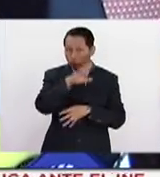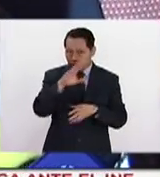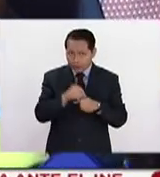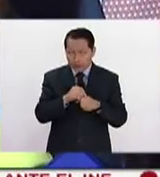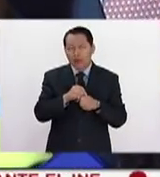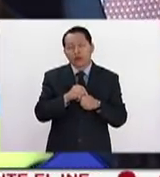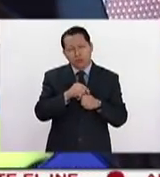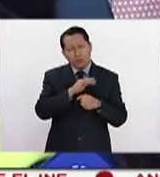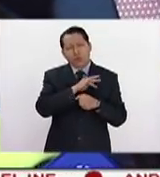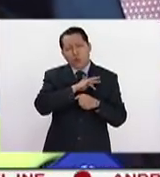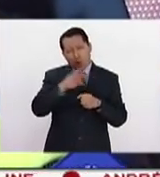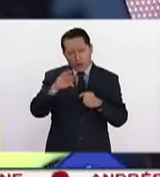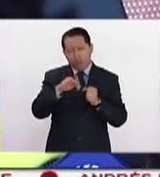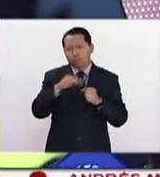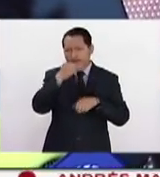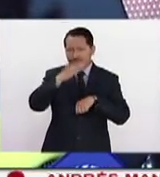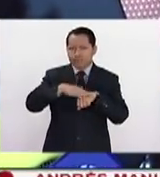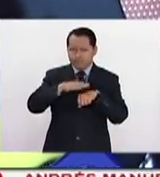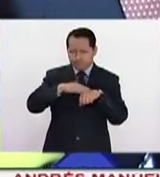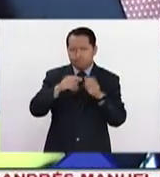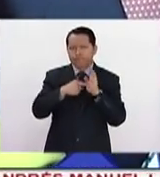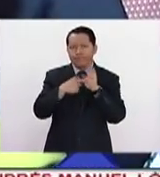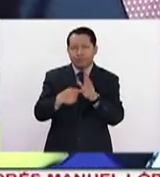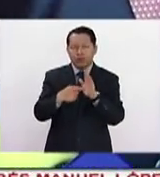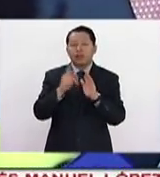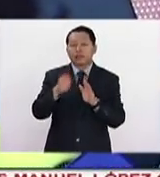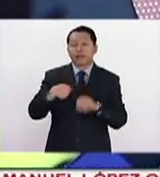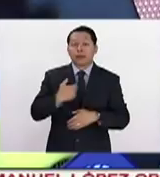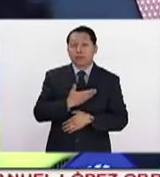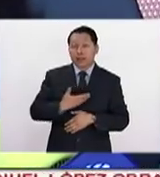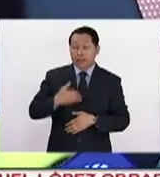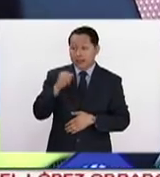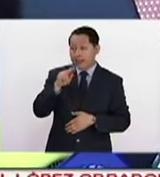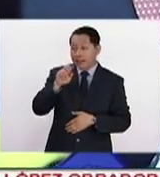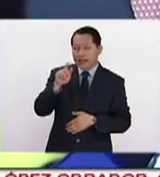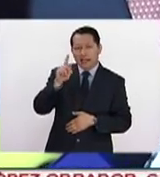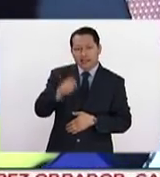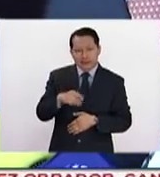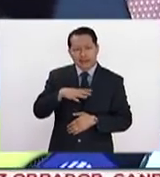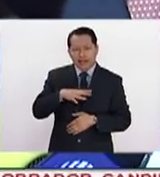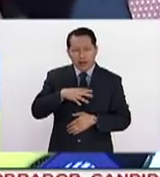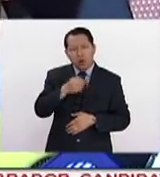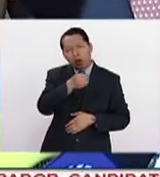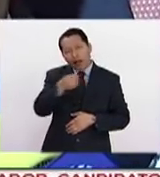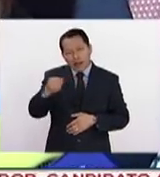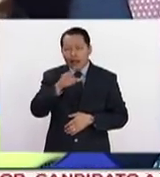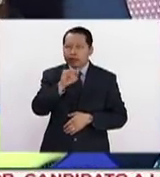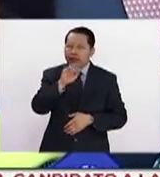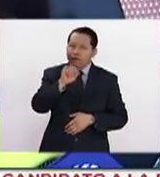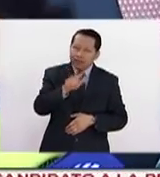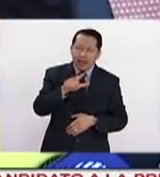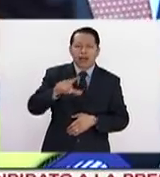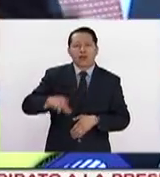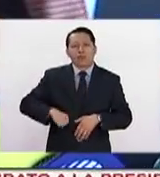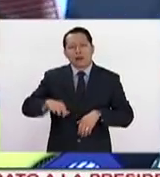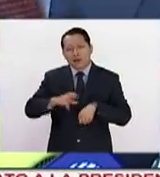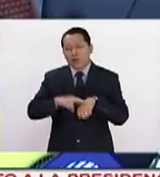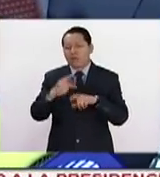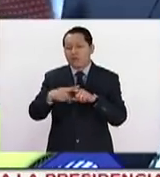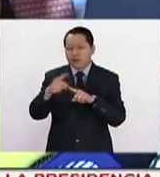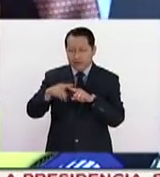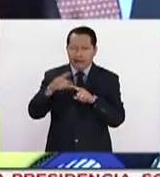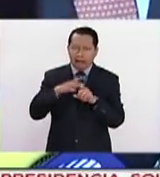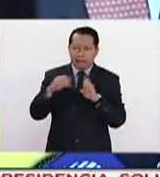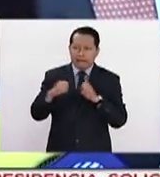comunicarlos si los hay. Yo me baso en los datos del presidente del INE, de organizaciones civiles, de gobernadores, donde si bien hay signos